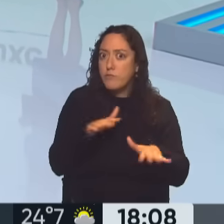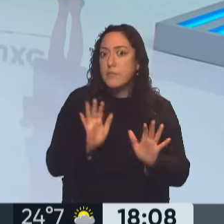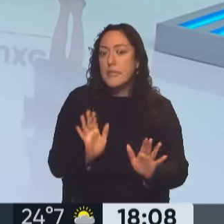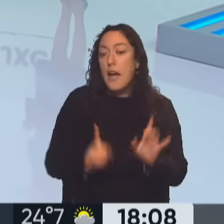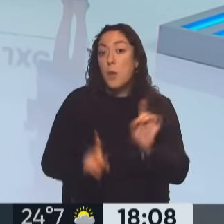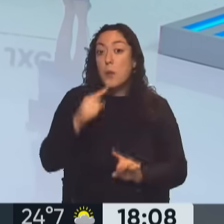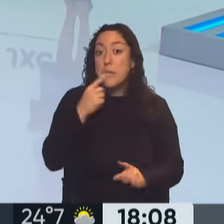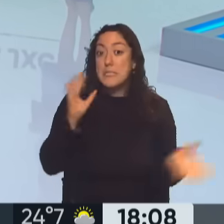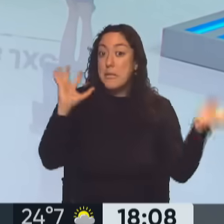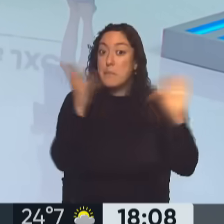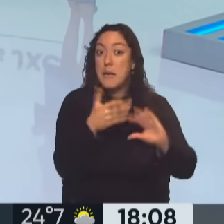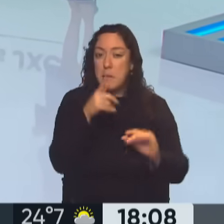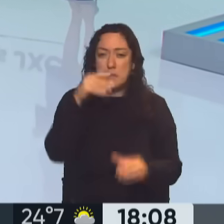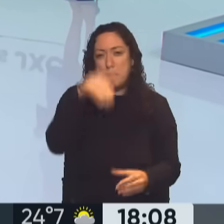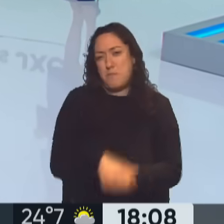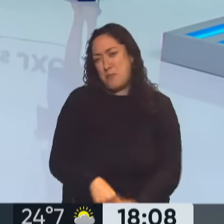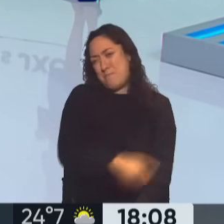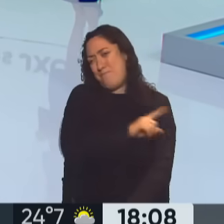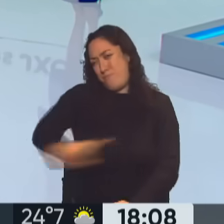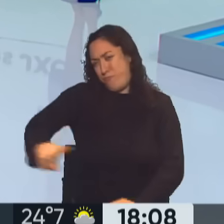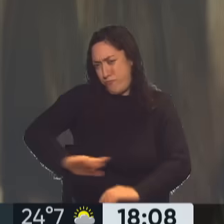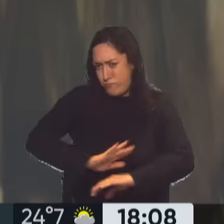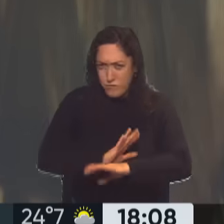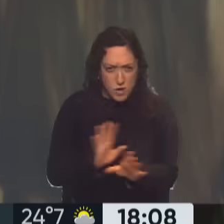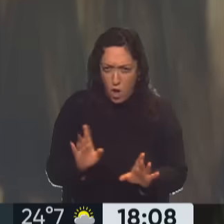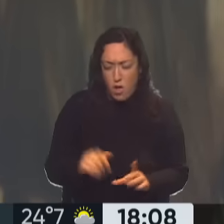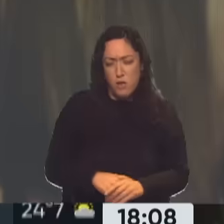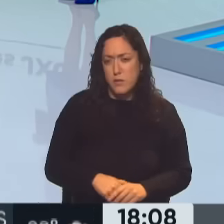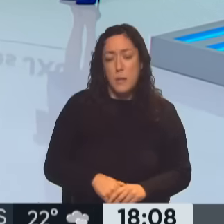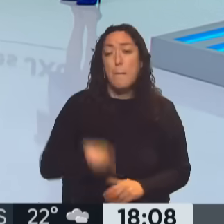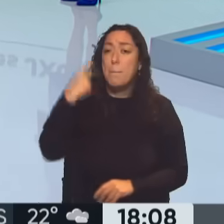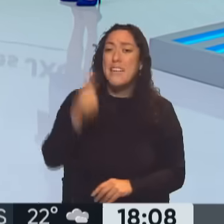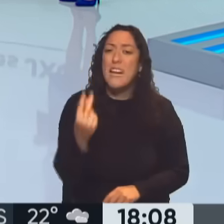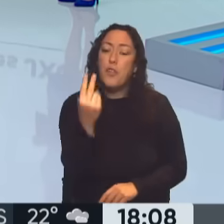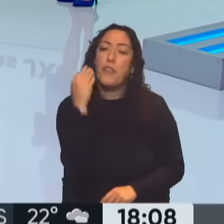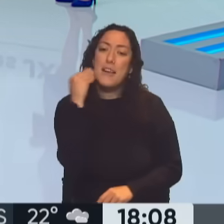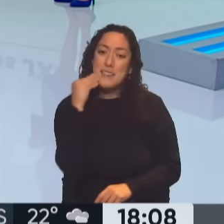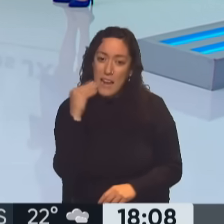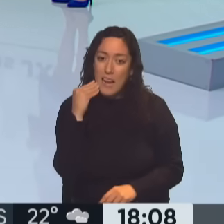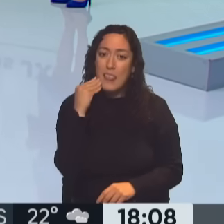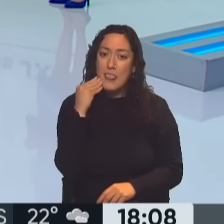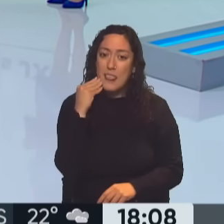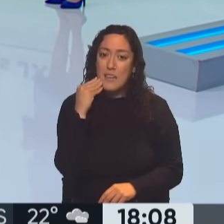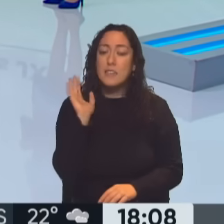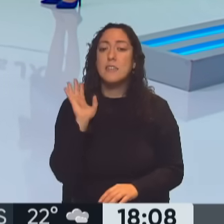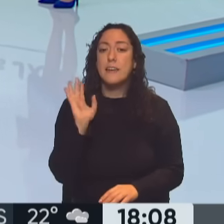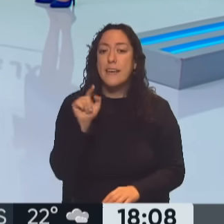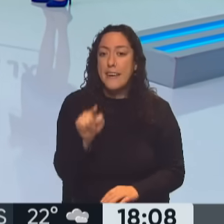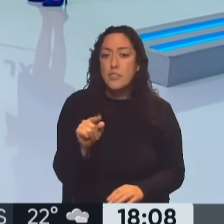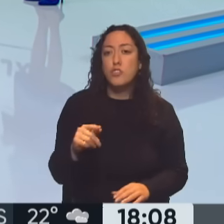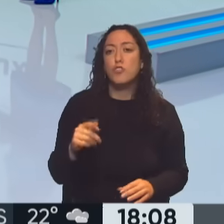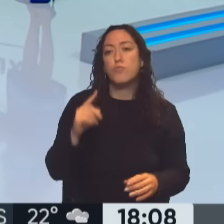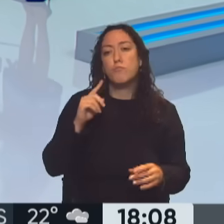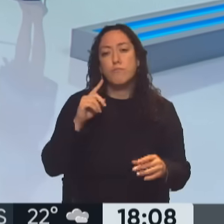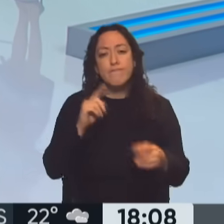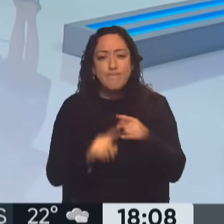Milei para nosotros es invotable, no vamos a votar a Javier Milei. Mañana, 14 horas, no es la convención, es una cumbre en